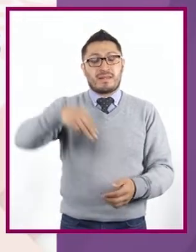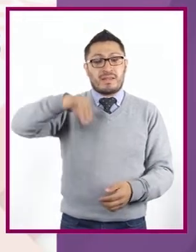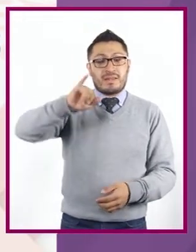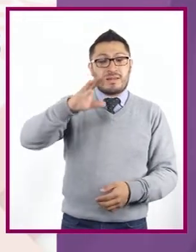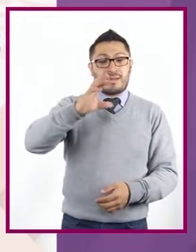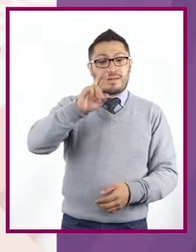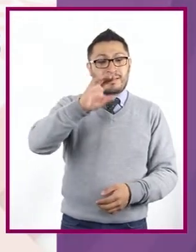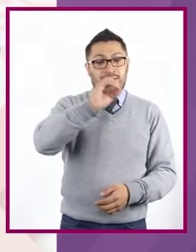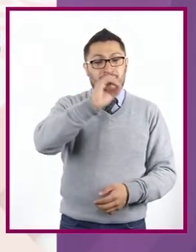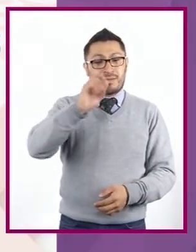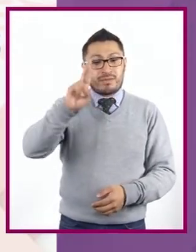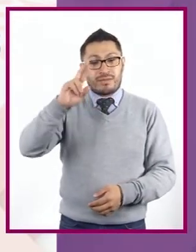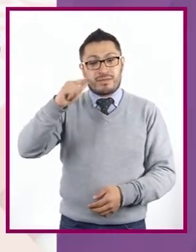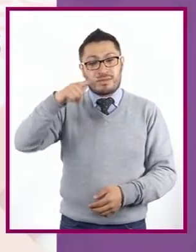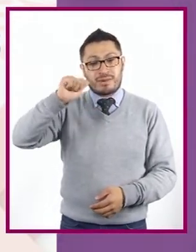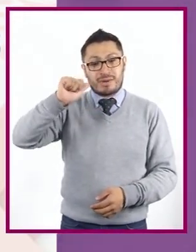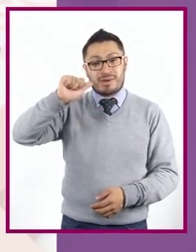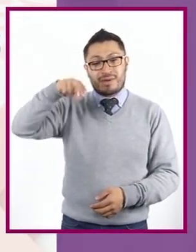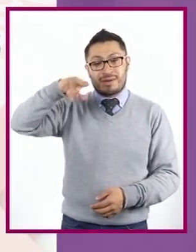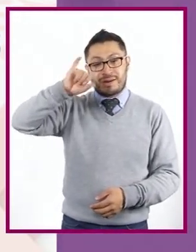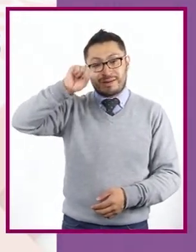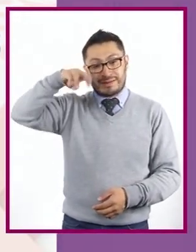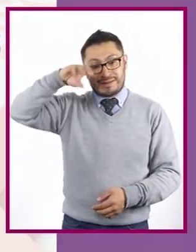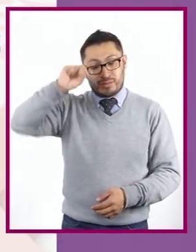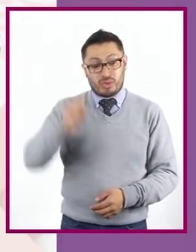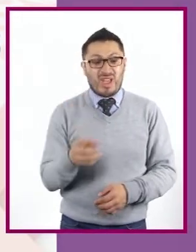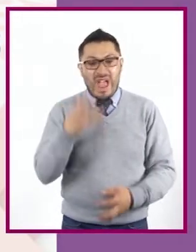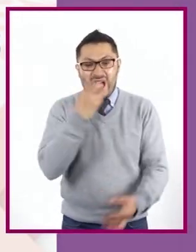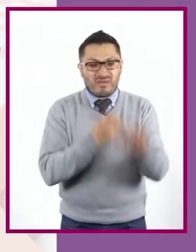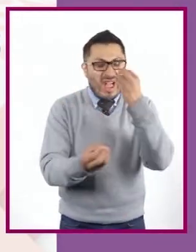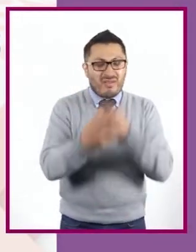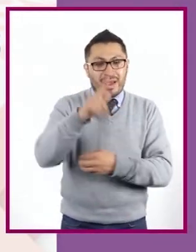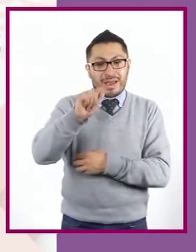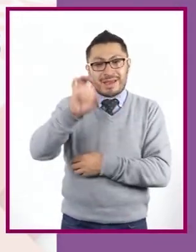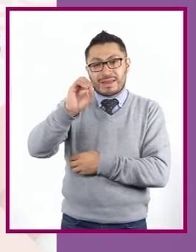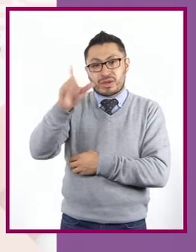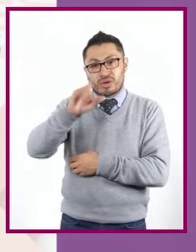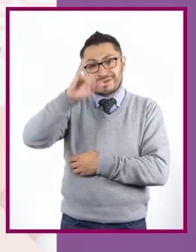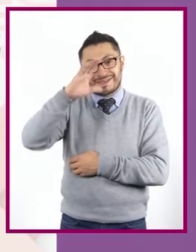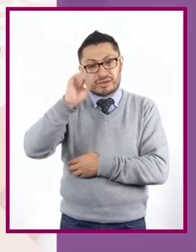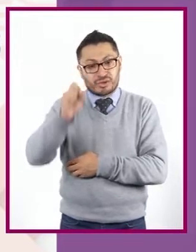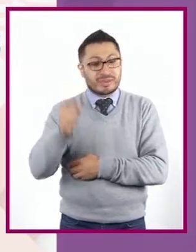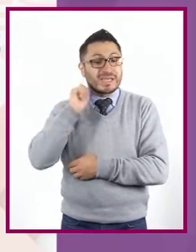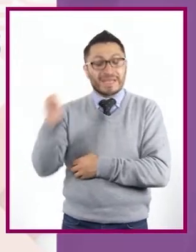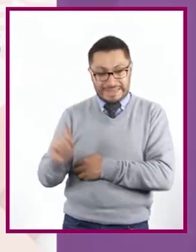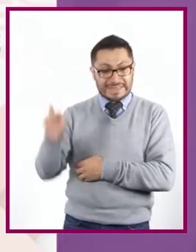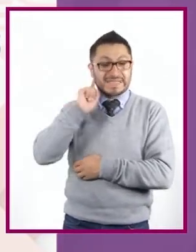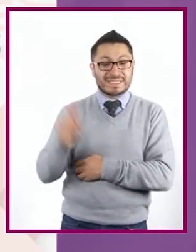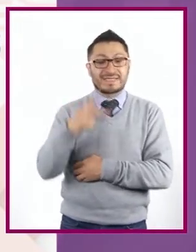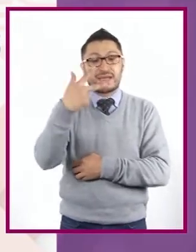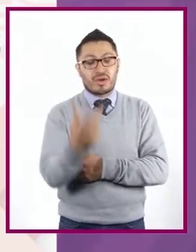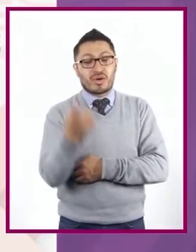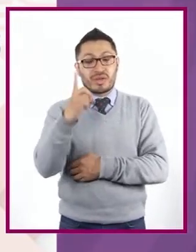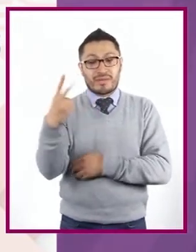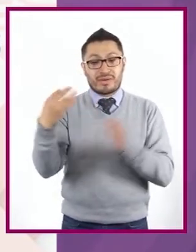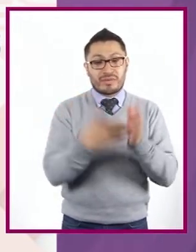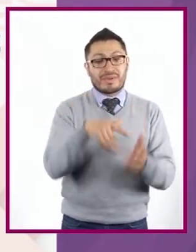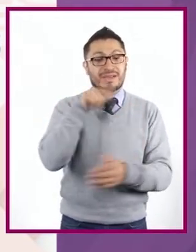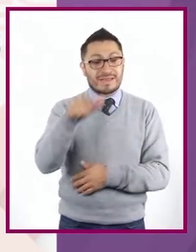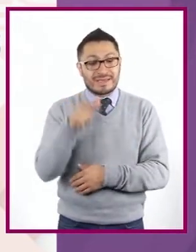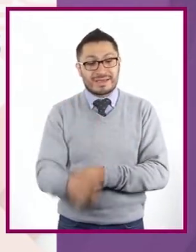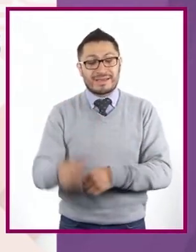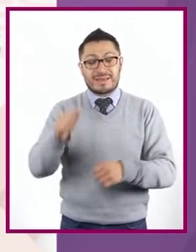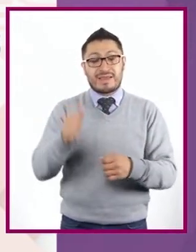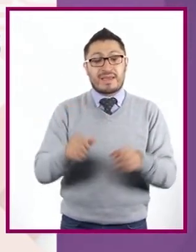Microorganismos devoradores de tóxicos. Zacatecas, Zacatecas. 8 de diciembre de 2017. Agencia